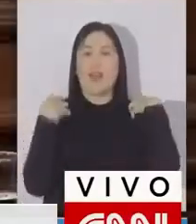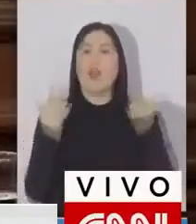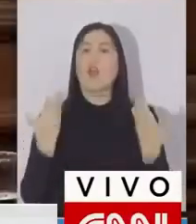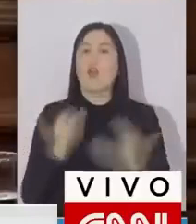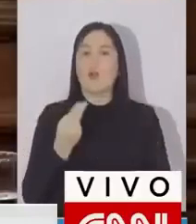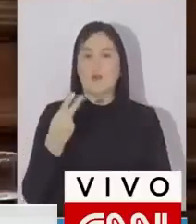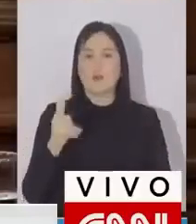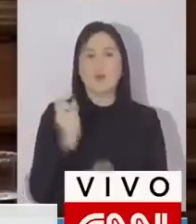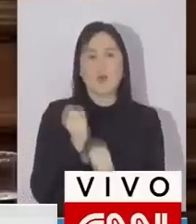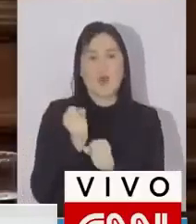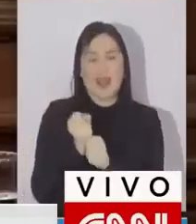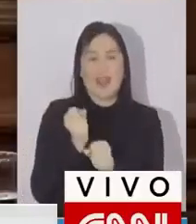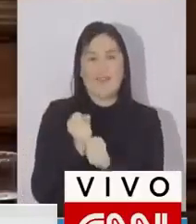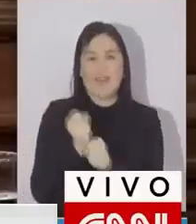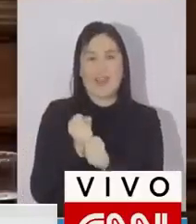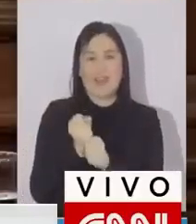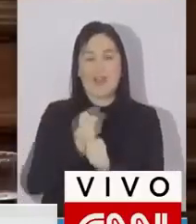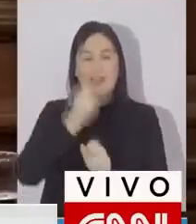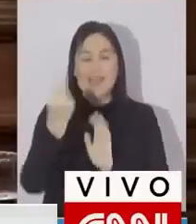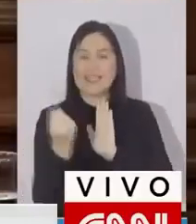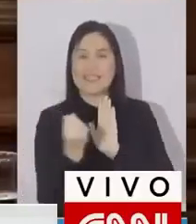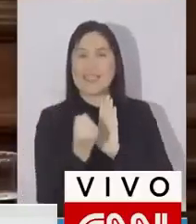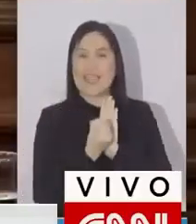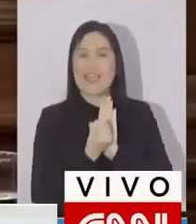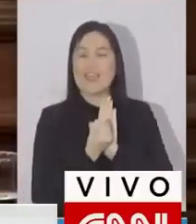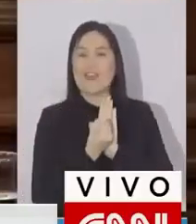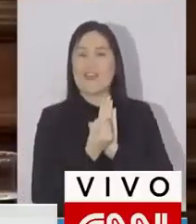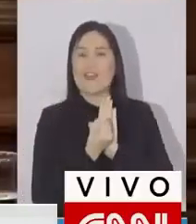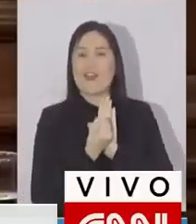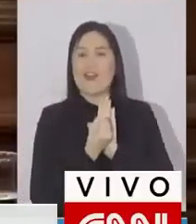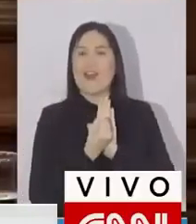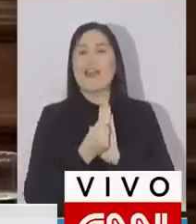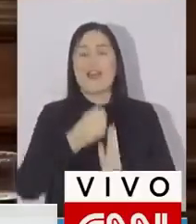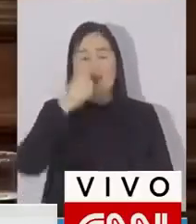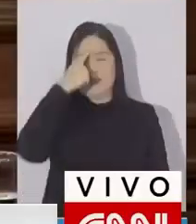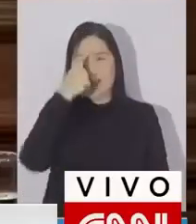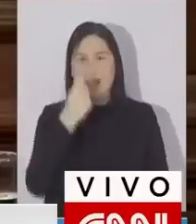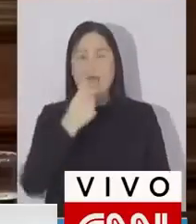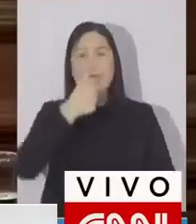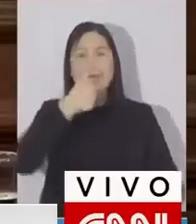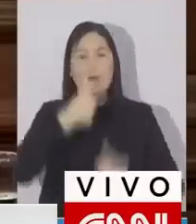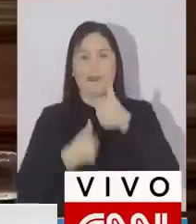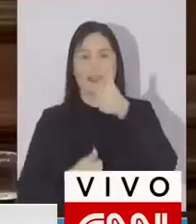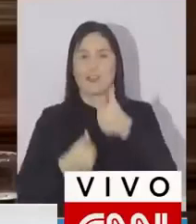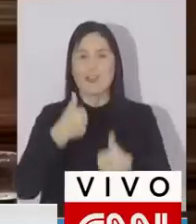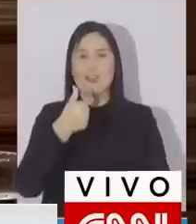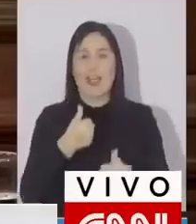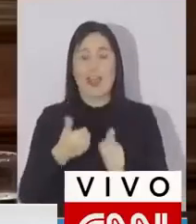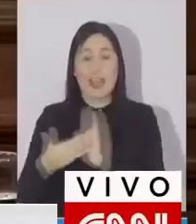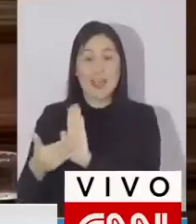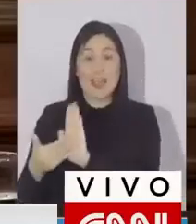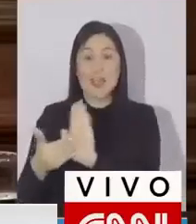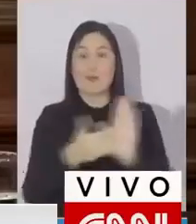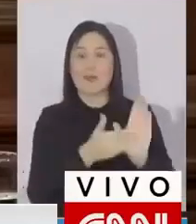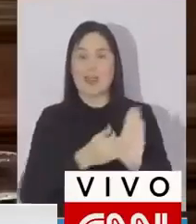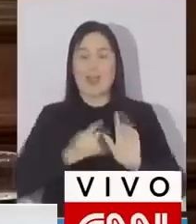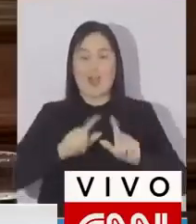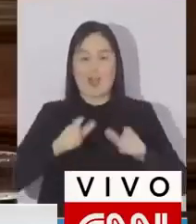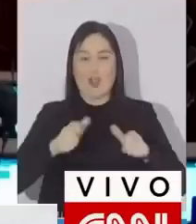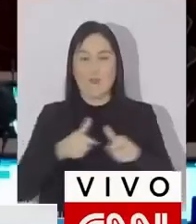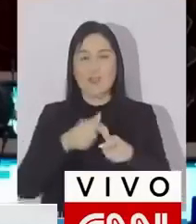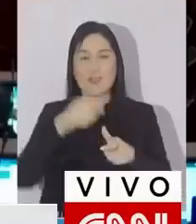su labor y por el sello de seriedad y profesionalismo que ha caracterizado la comisión de expertos como